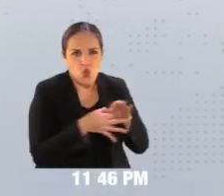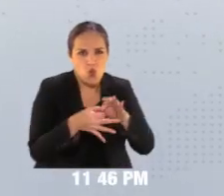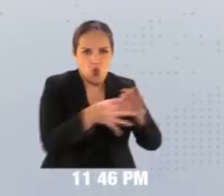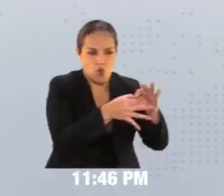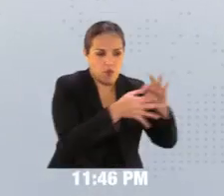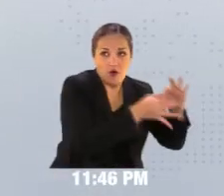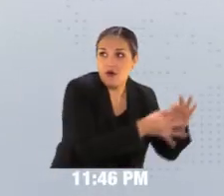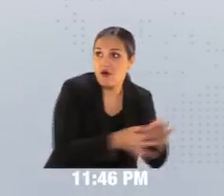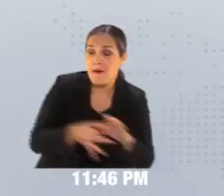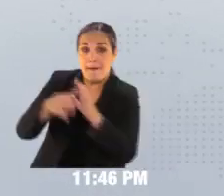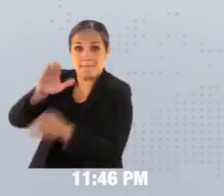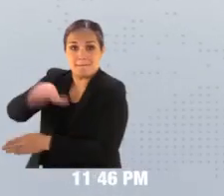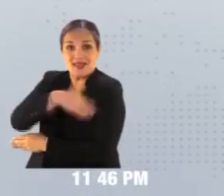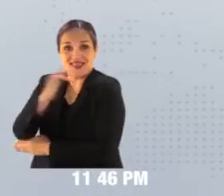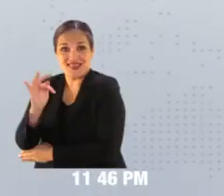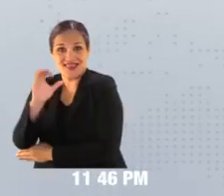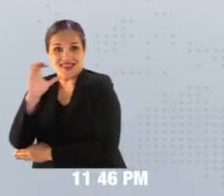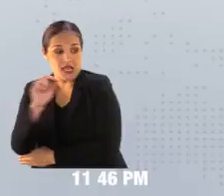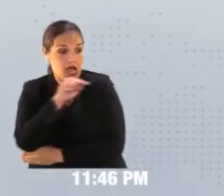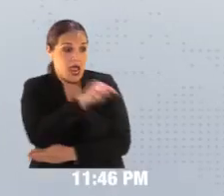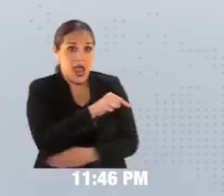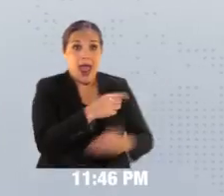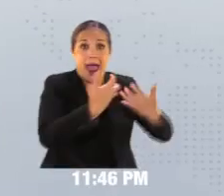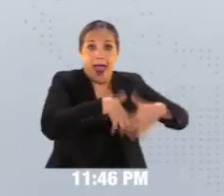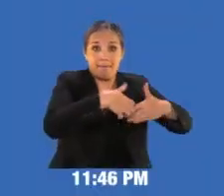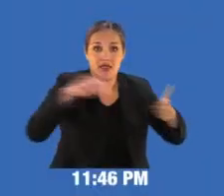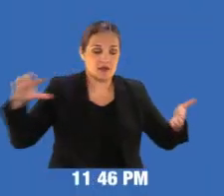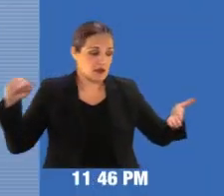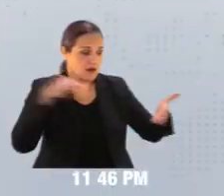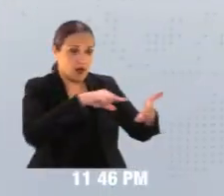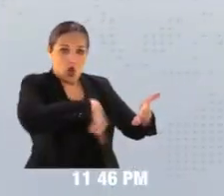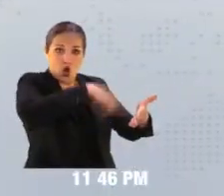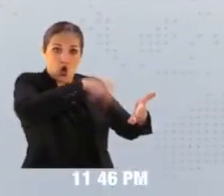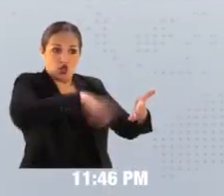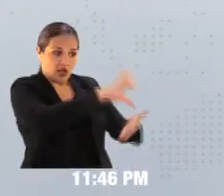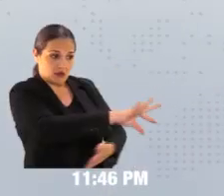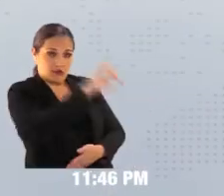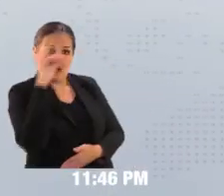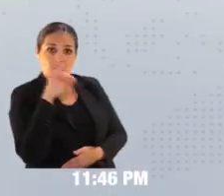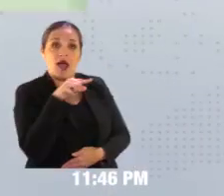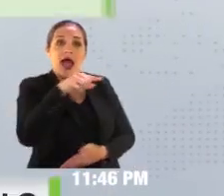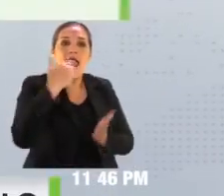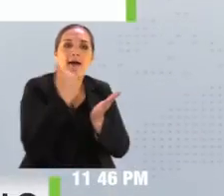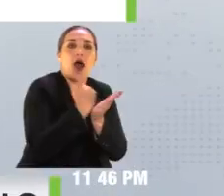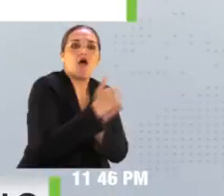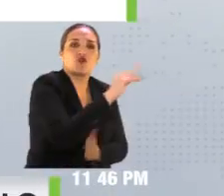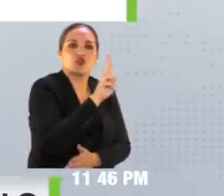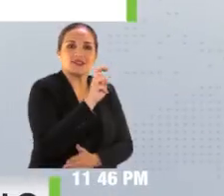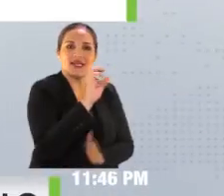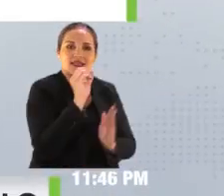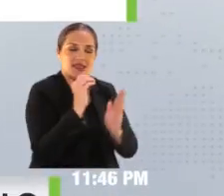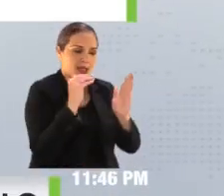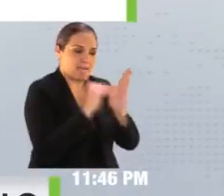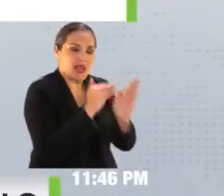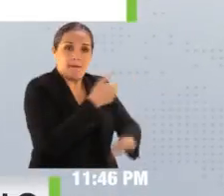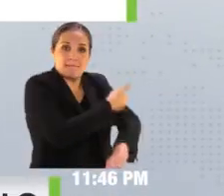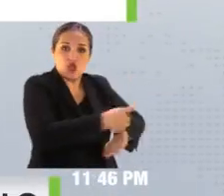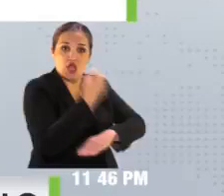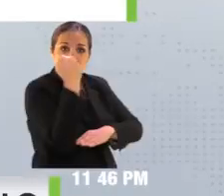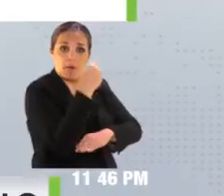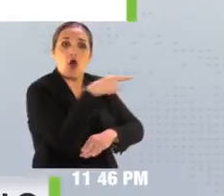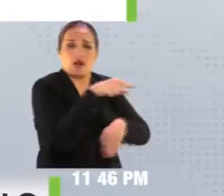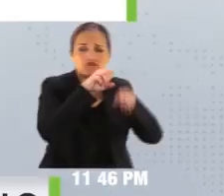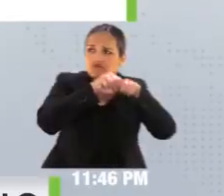Ministerio de Tecnología en el que se entregó un anticipo de cerca de 70 mil millones de pesos. La Unión Temporal Centros Poblados aseguró que no